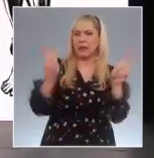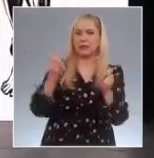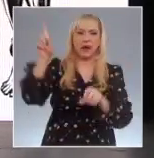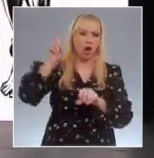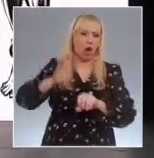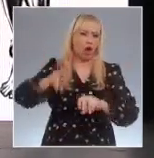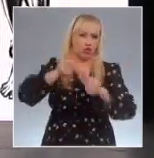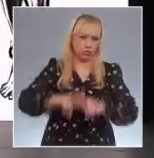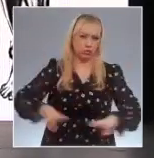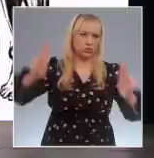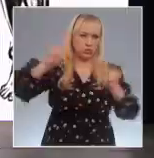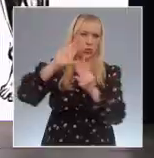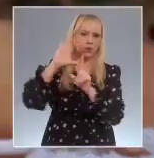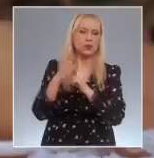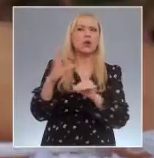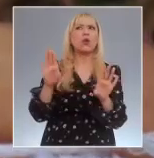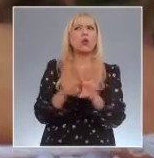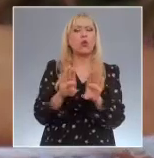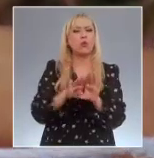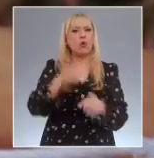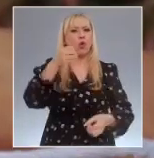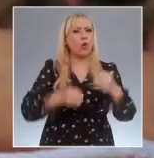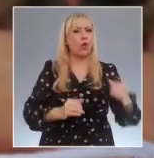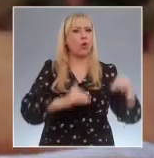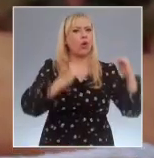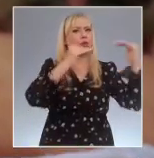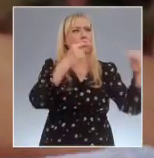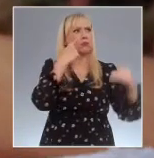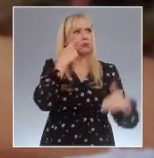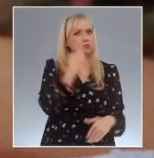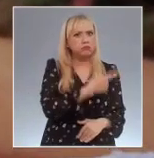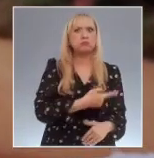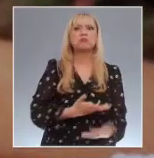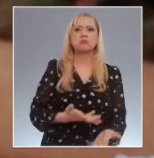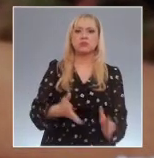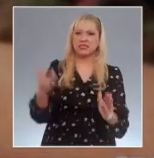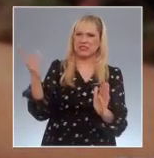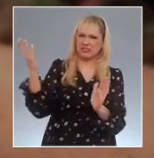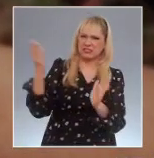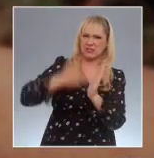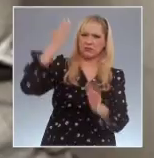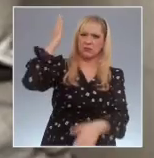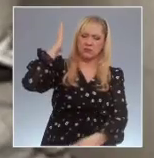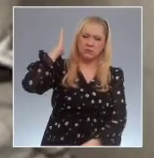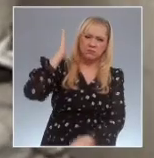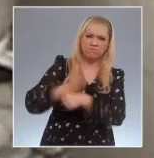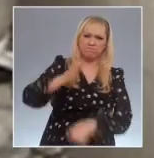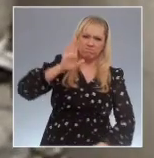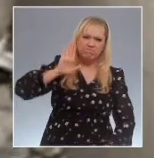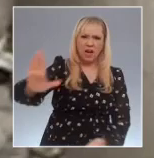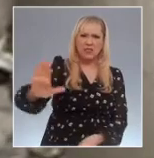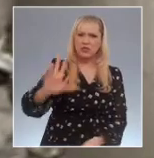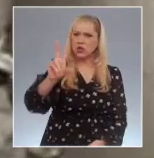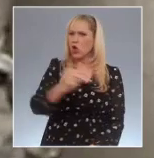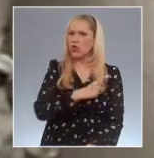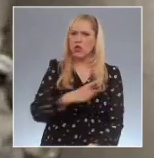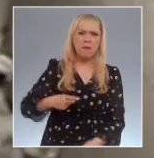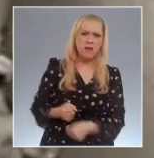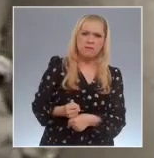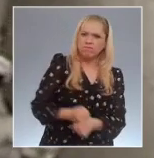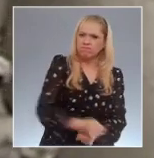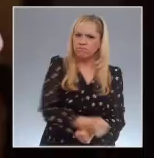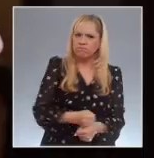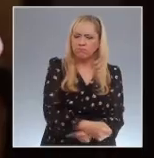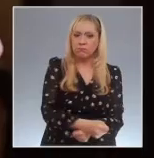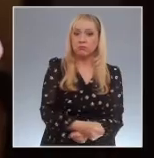esta práctica ilegal. En México, la práctica de la tortura sigue vigente. Desde la visita del relator especial sobre